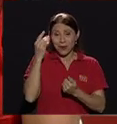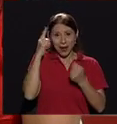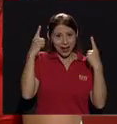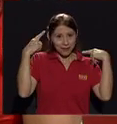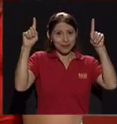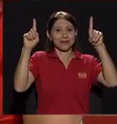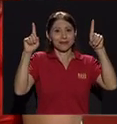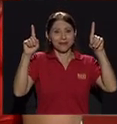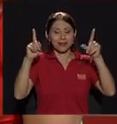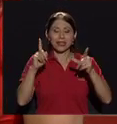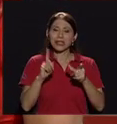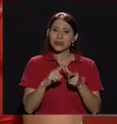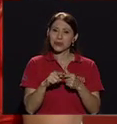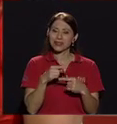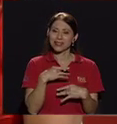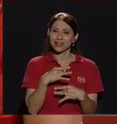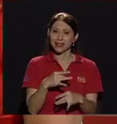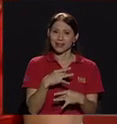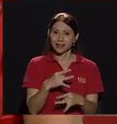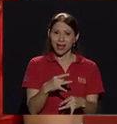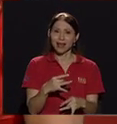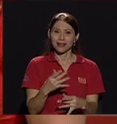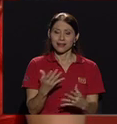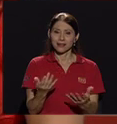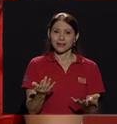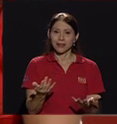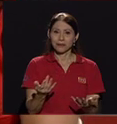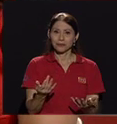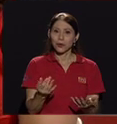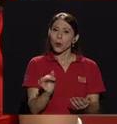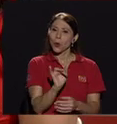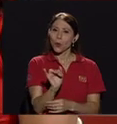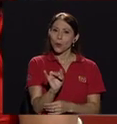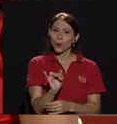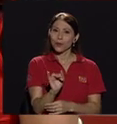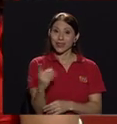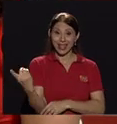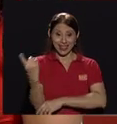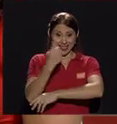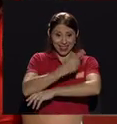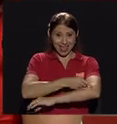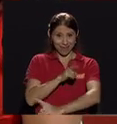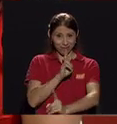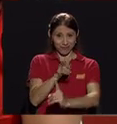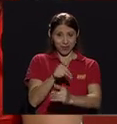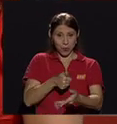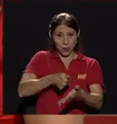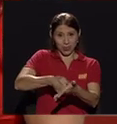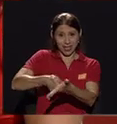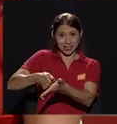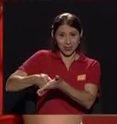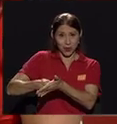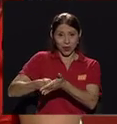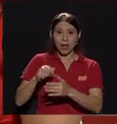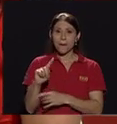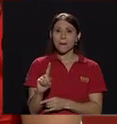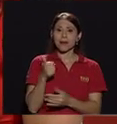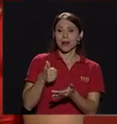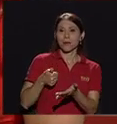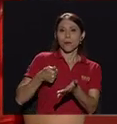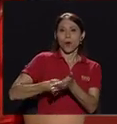Entonces, interesante, ¿verdad? Cómo el día de la votación del primer voto que se